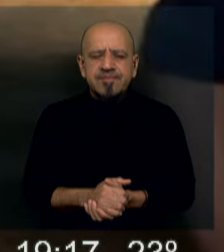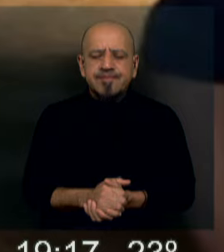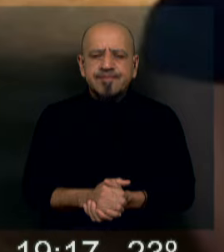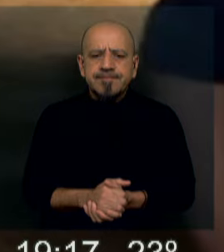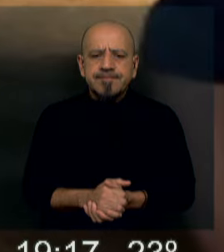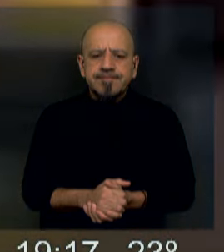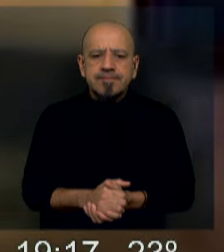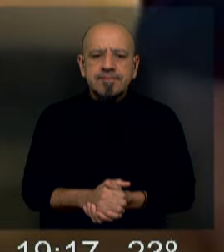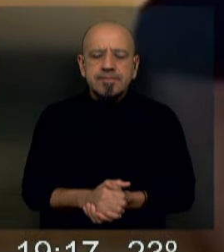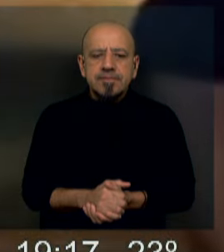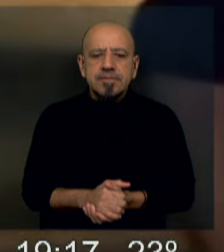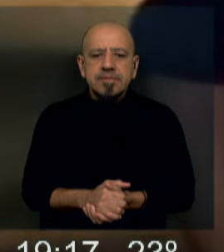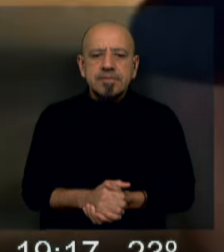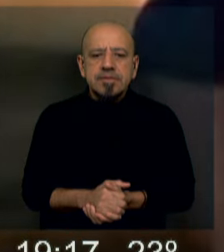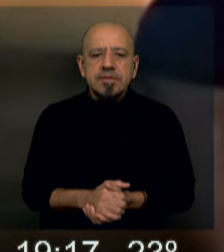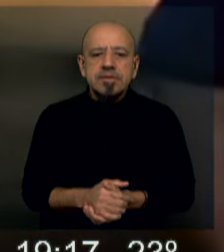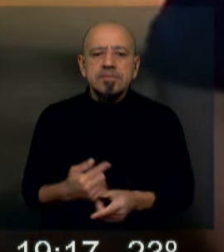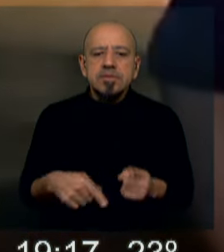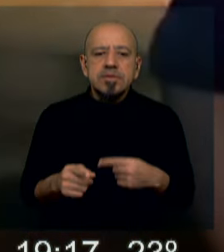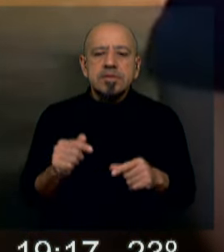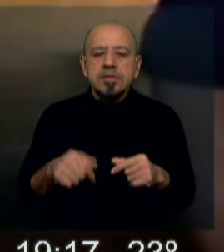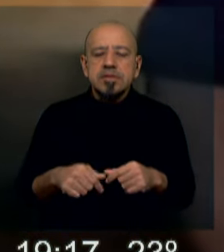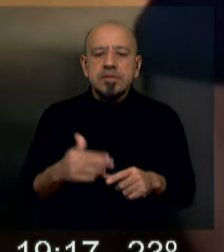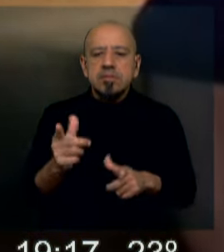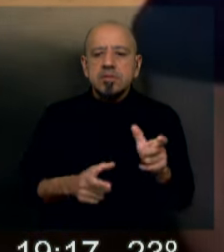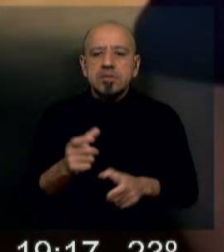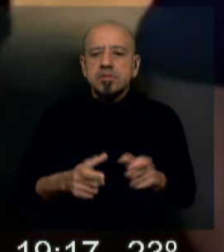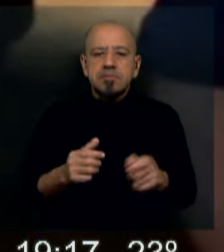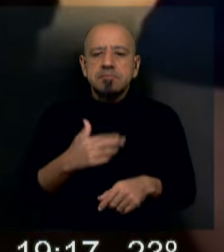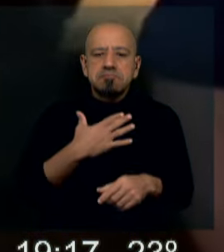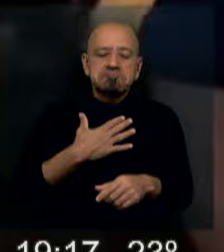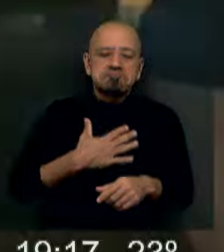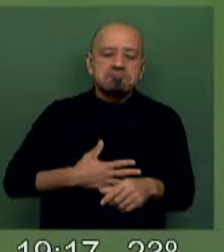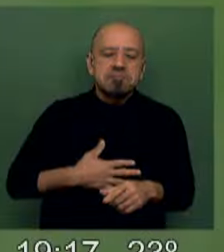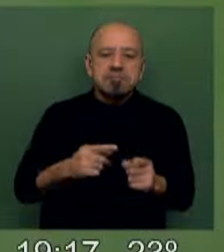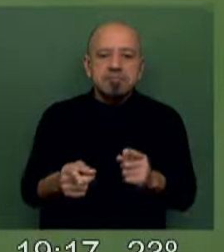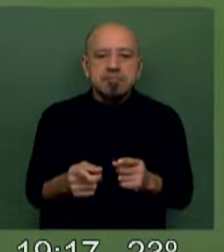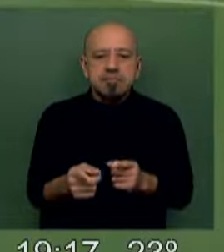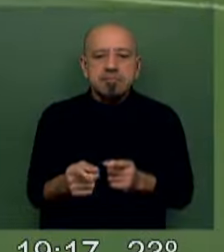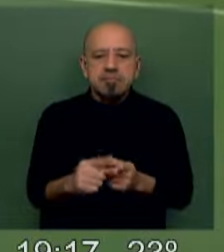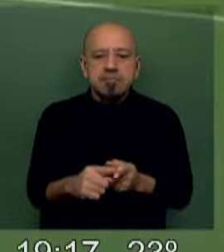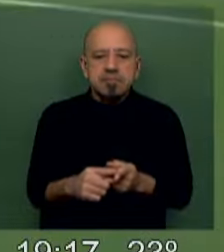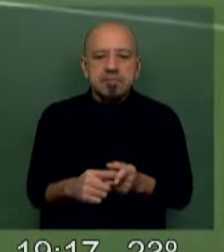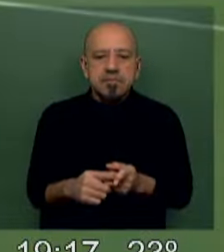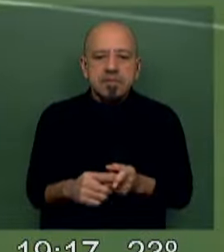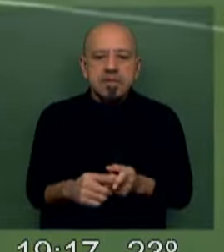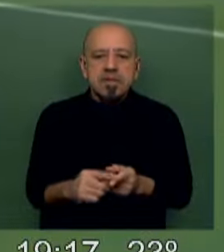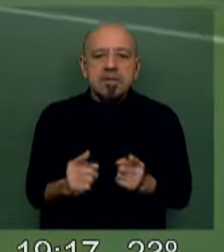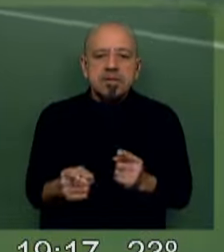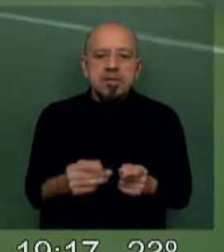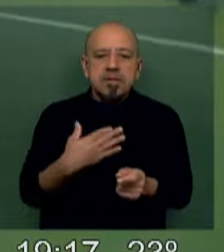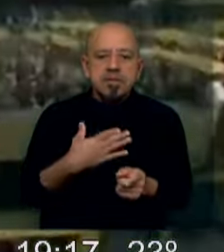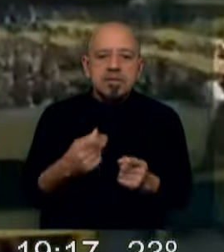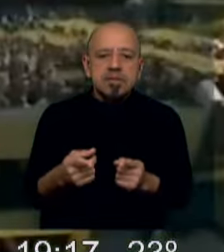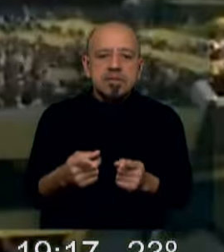que lo vivió un poco nervioso, pero la gente acá también se fue tranquila, digamos que había como digamos cierto conformismo con